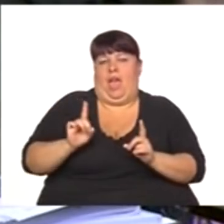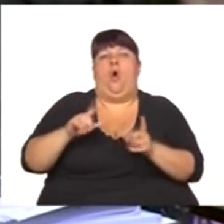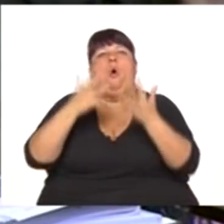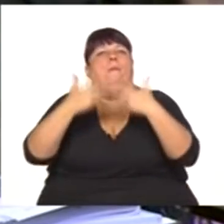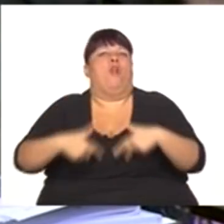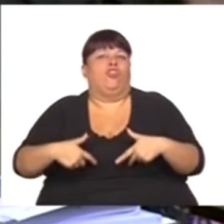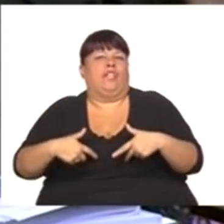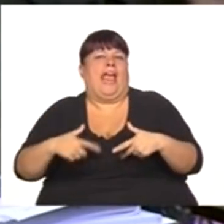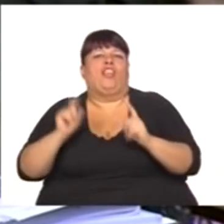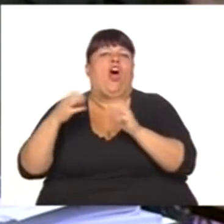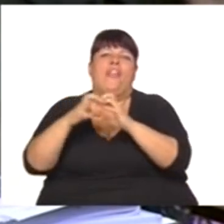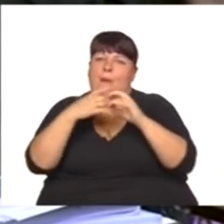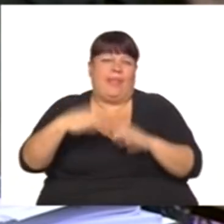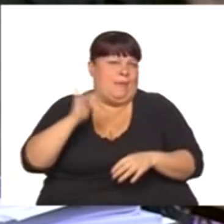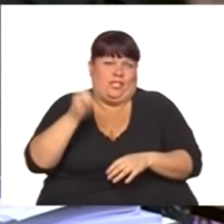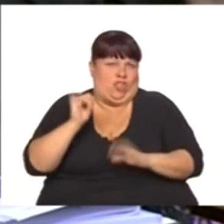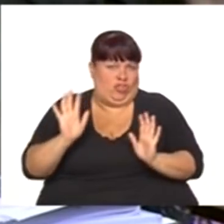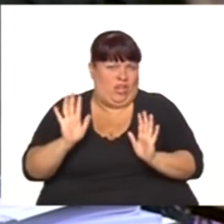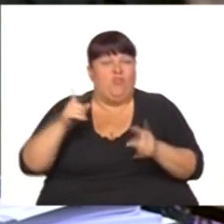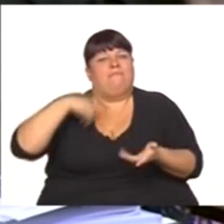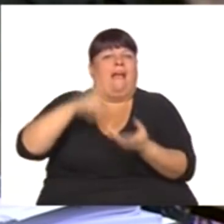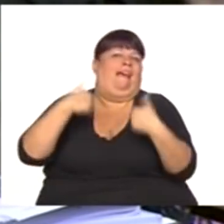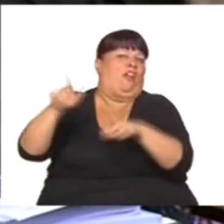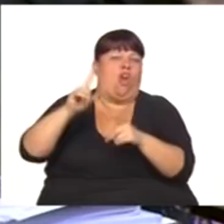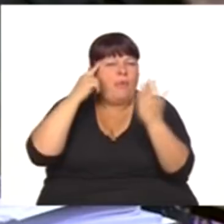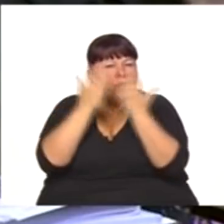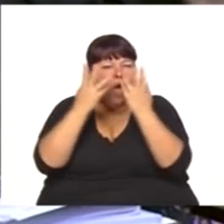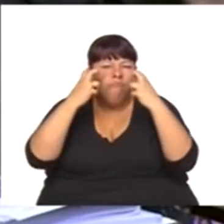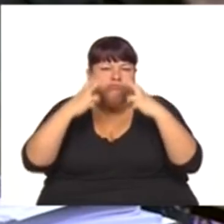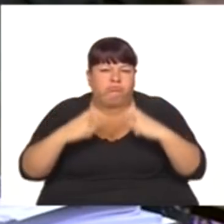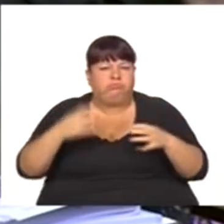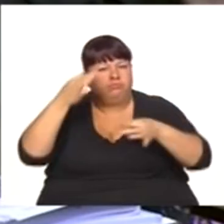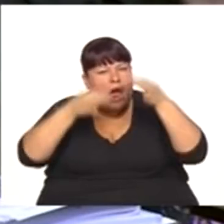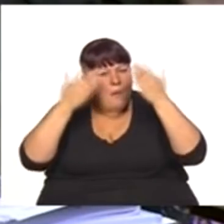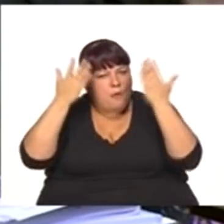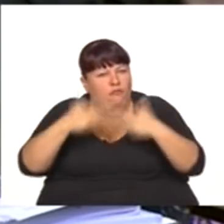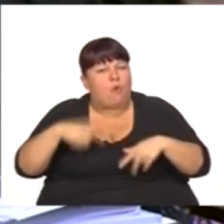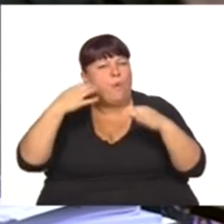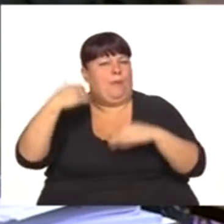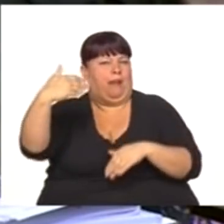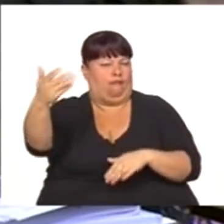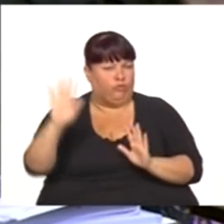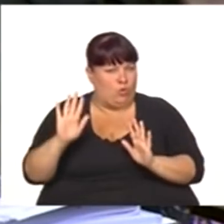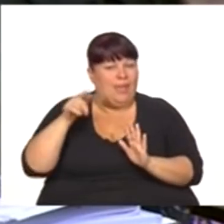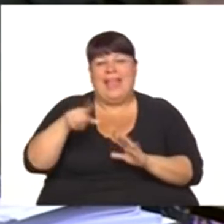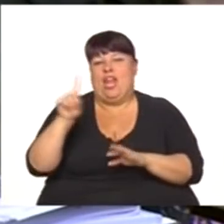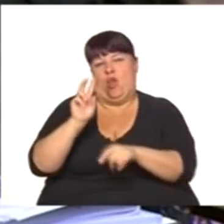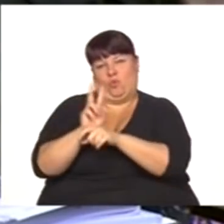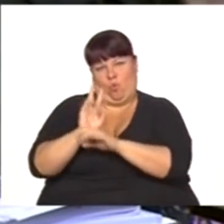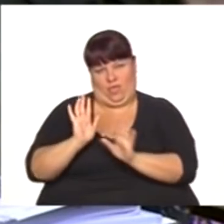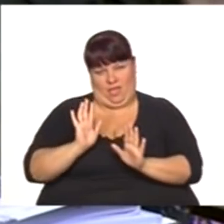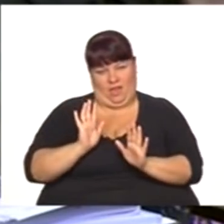un proyecto sin discutirlo como corresponde, sin hacer los análisis que corresponden, sin proyectar como corresponden. Eso no es